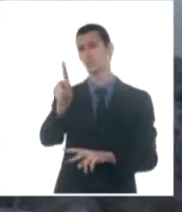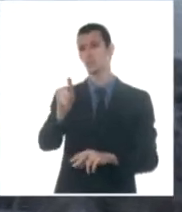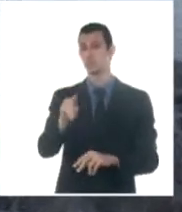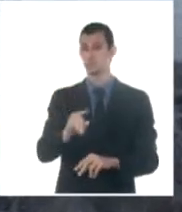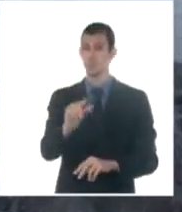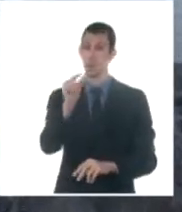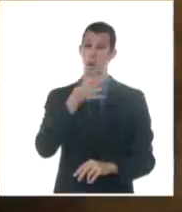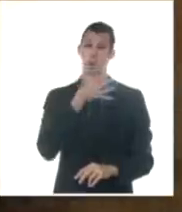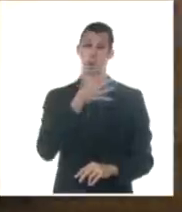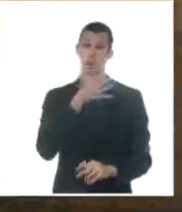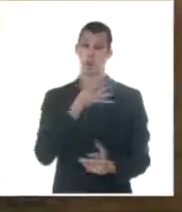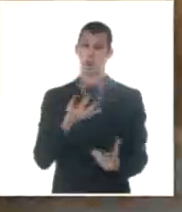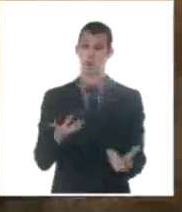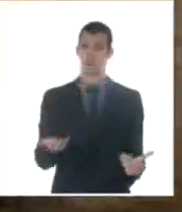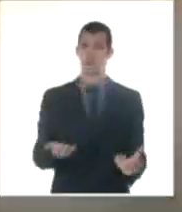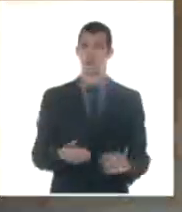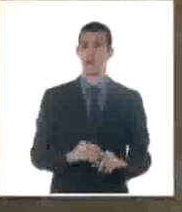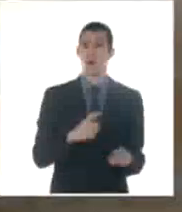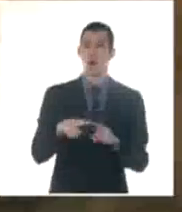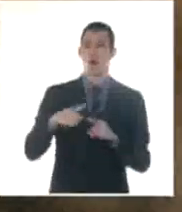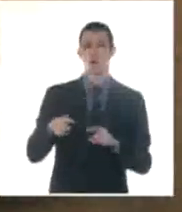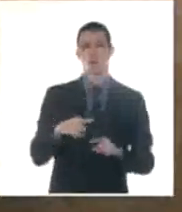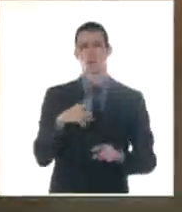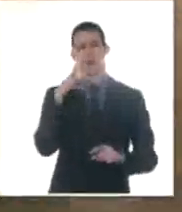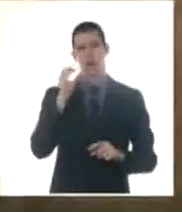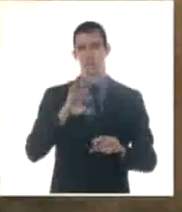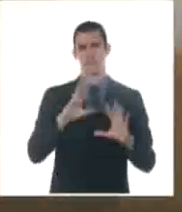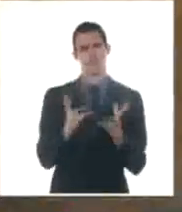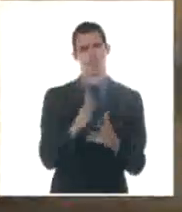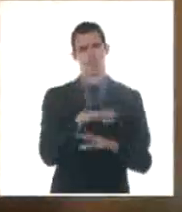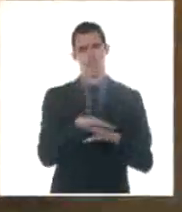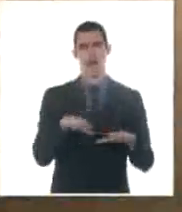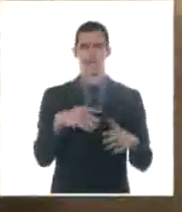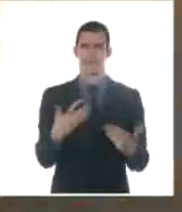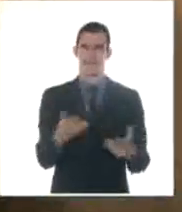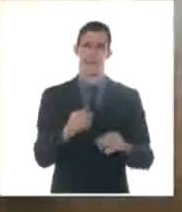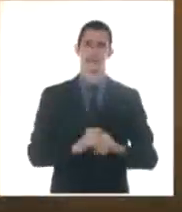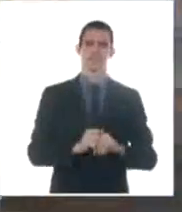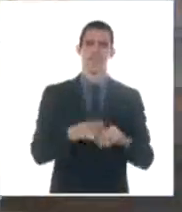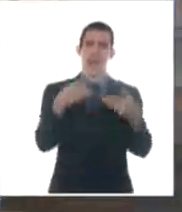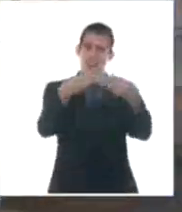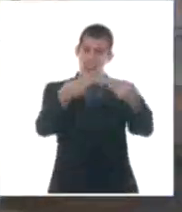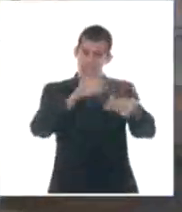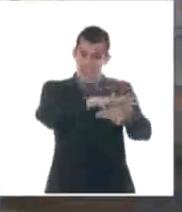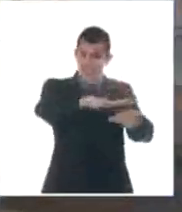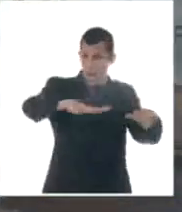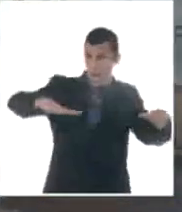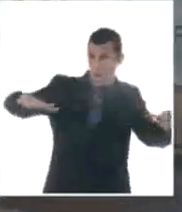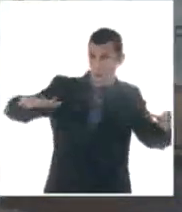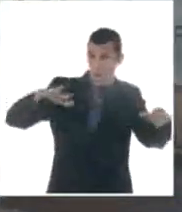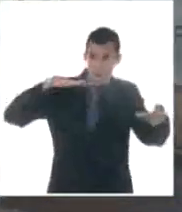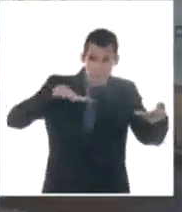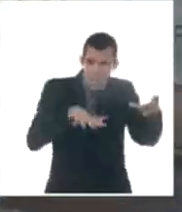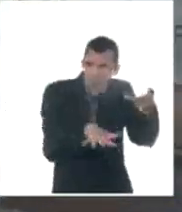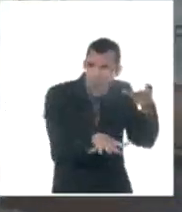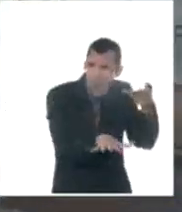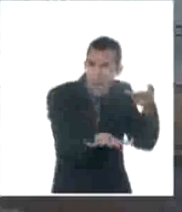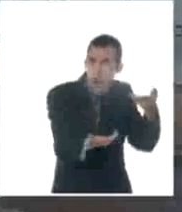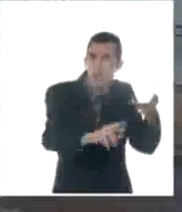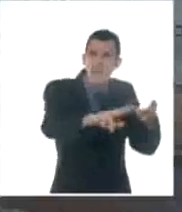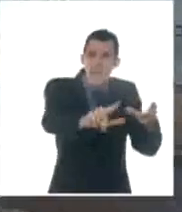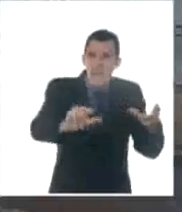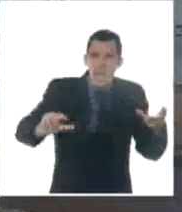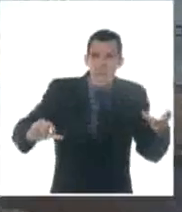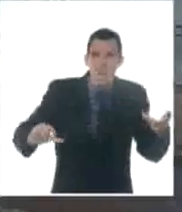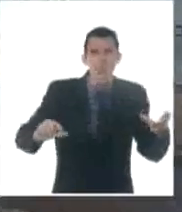las reservas hídricas subterráneas y superficiales tiene como causa principal los bajos niveles de